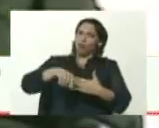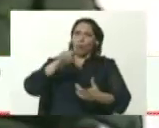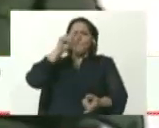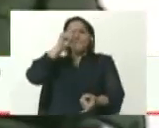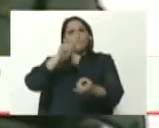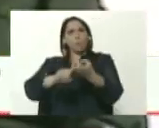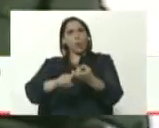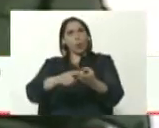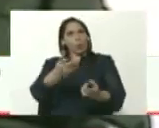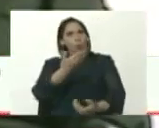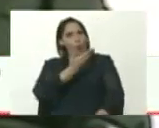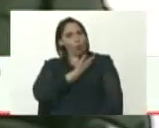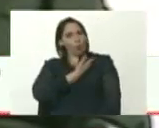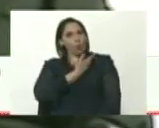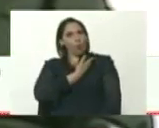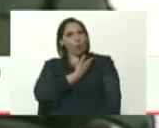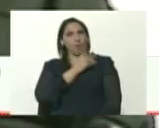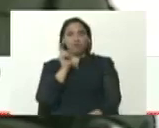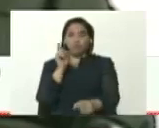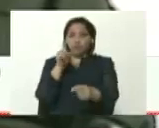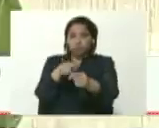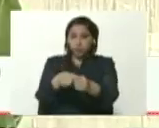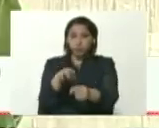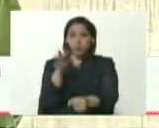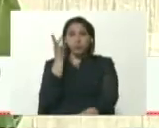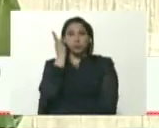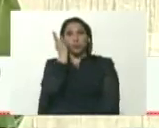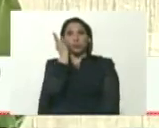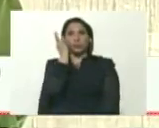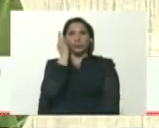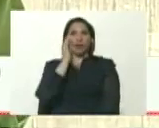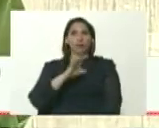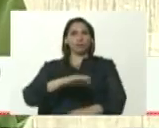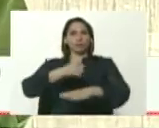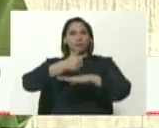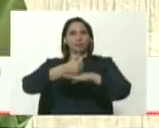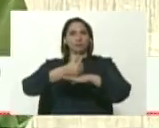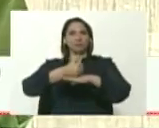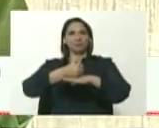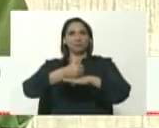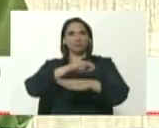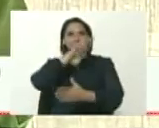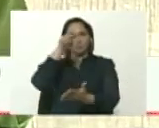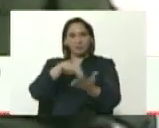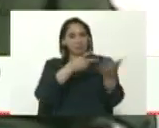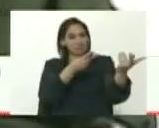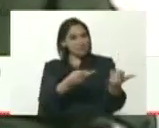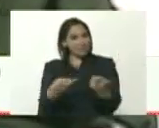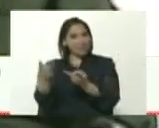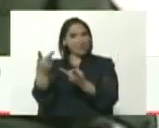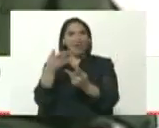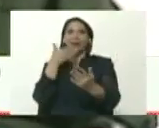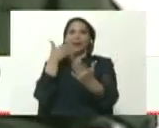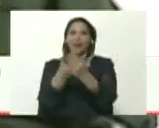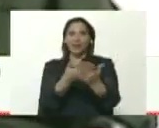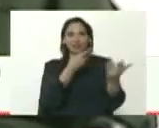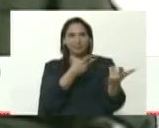Flores de Maduro, quien es miembro de la Dirección Nacional también, bienvenida, gracias por haber